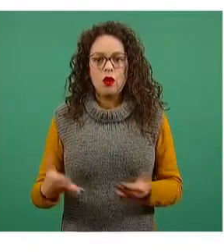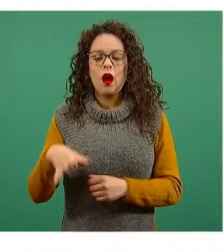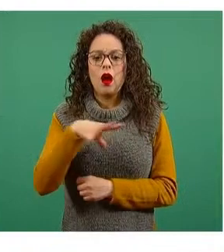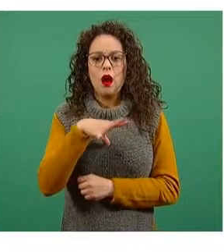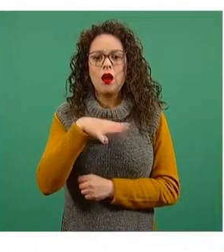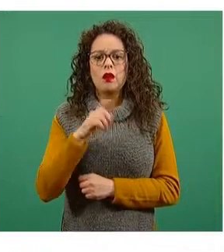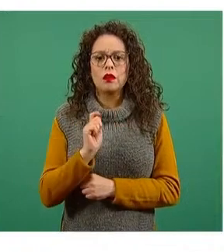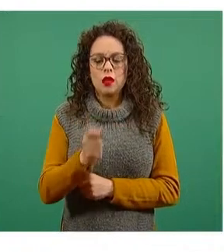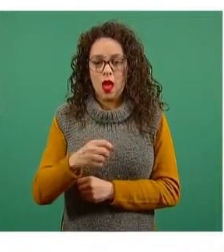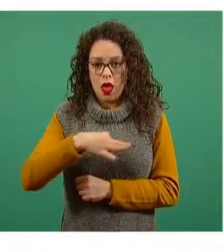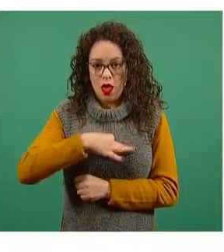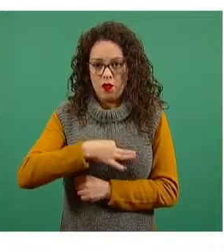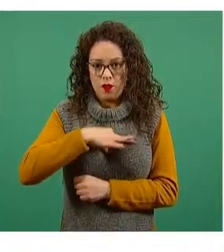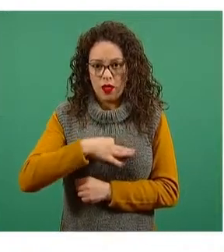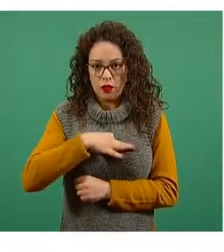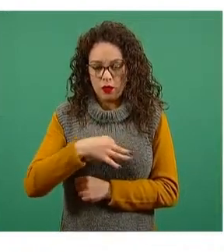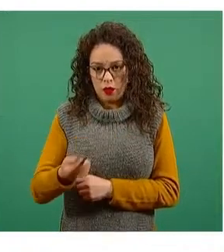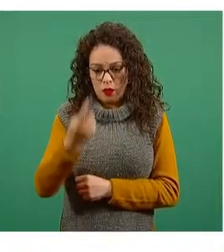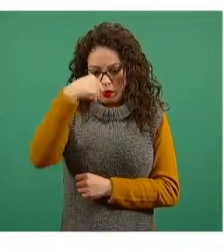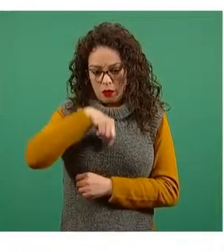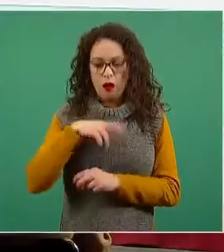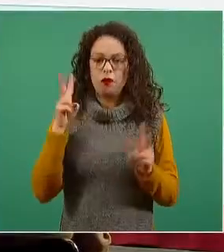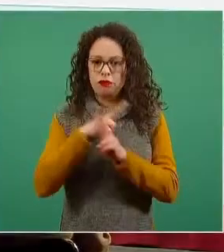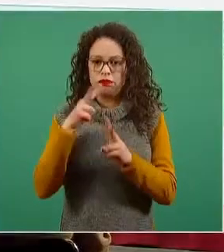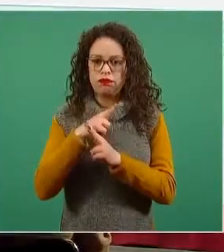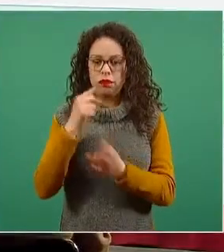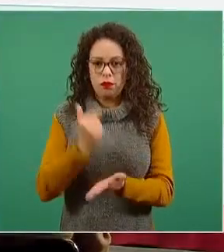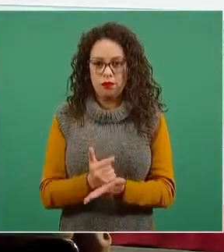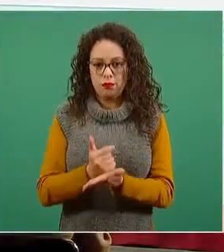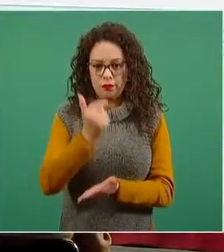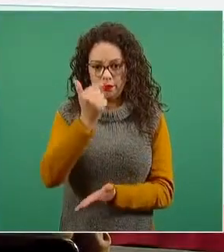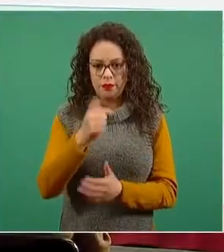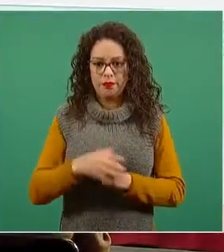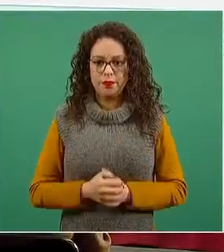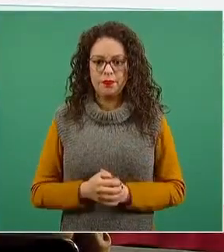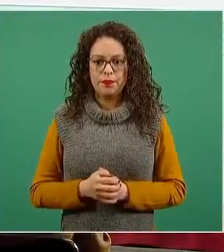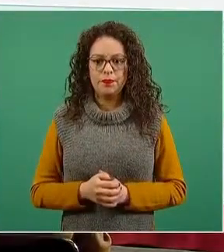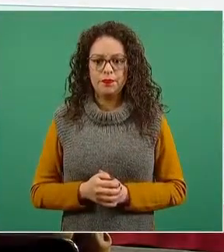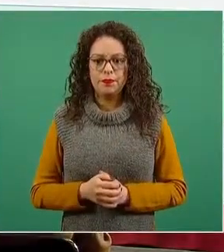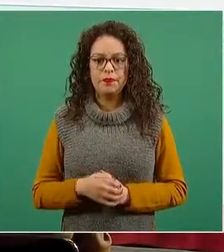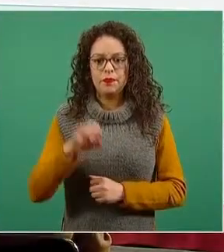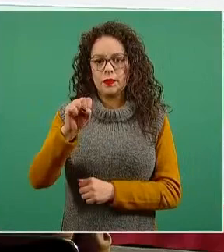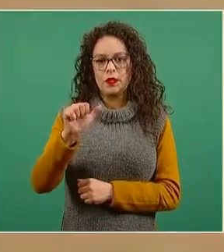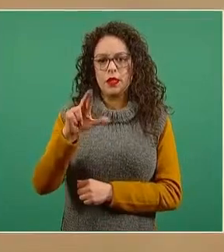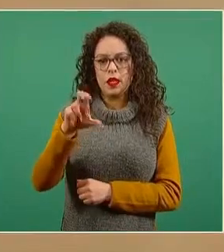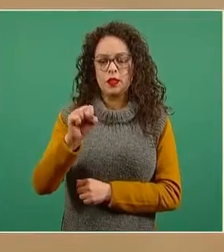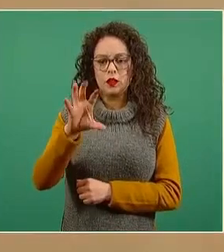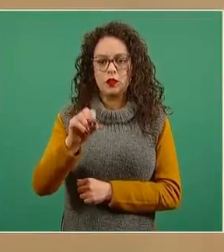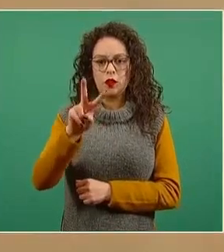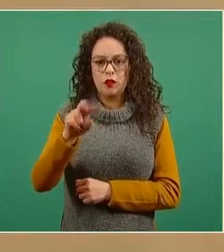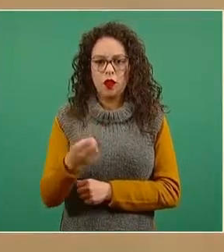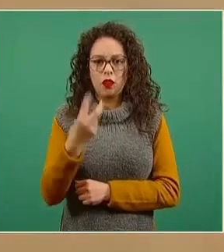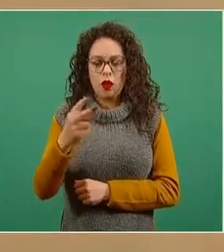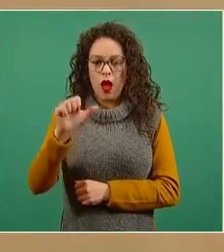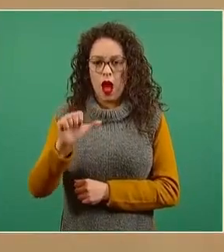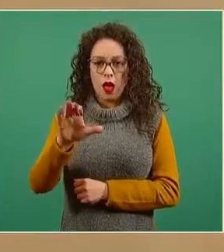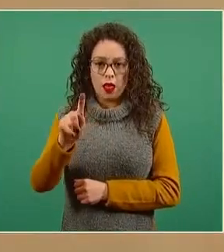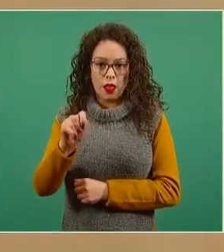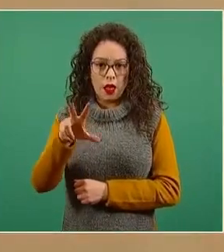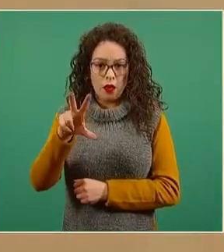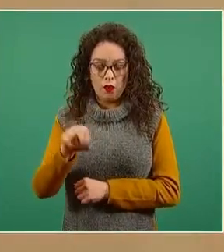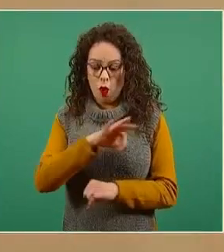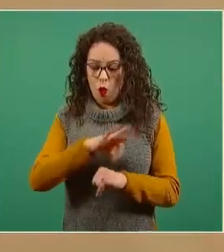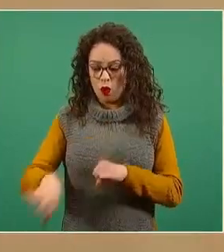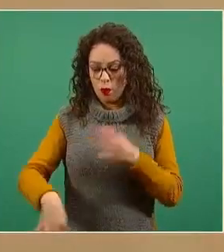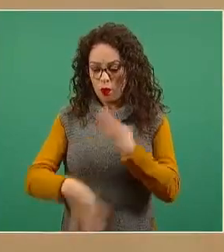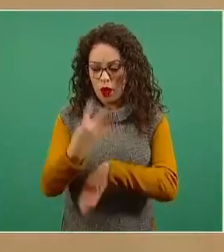su infección respiratoria aguda secundaria al virus SARS-CoV-2 en activo en los últimos